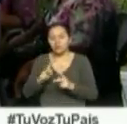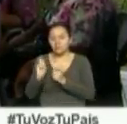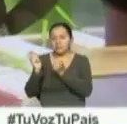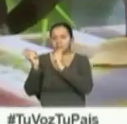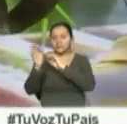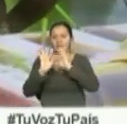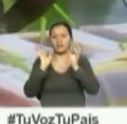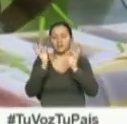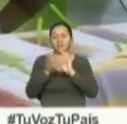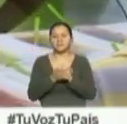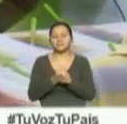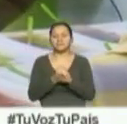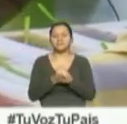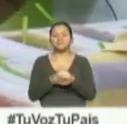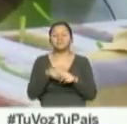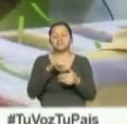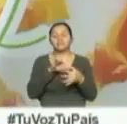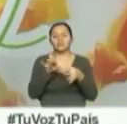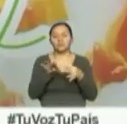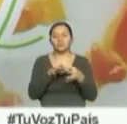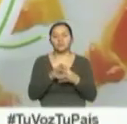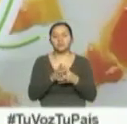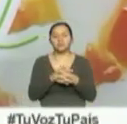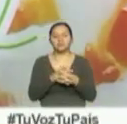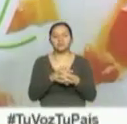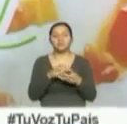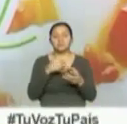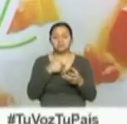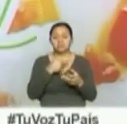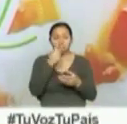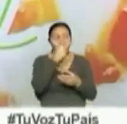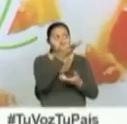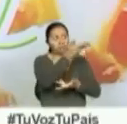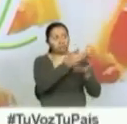mejorar. Daniela Curero lo explica. Compartimos la